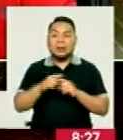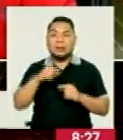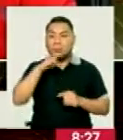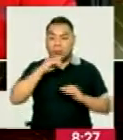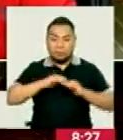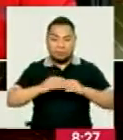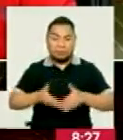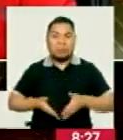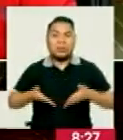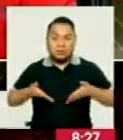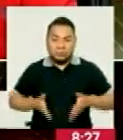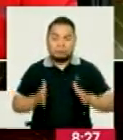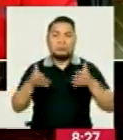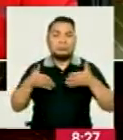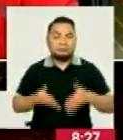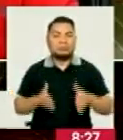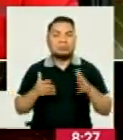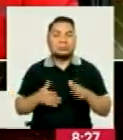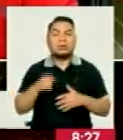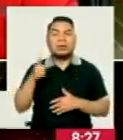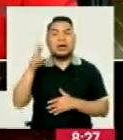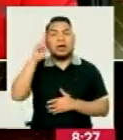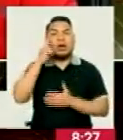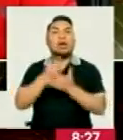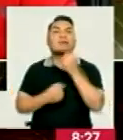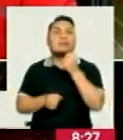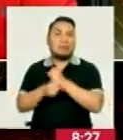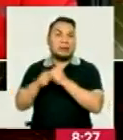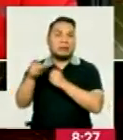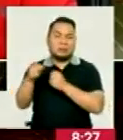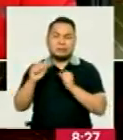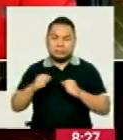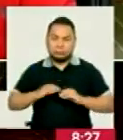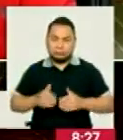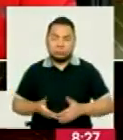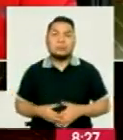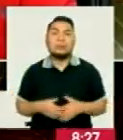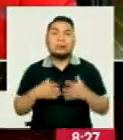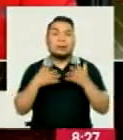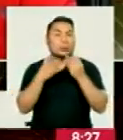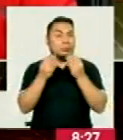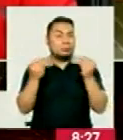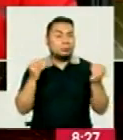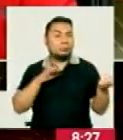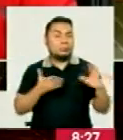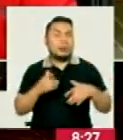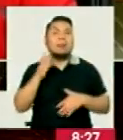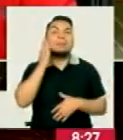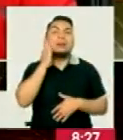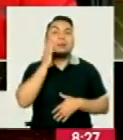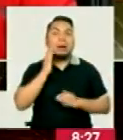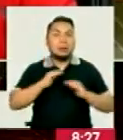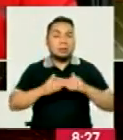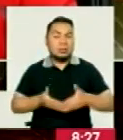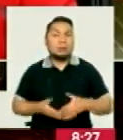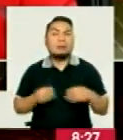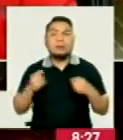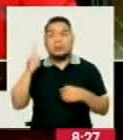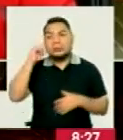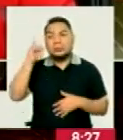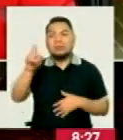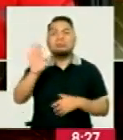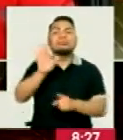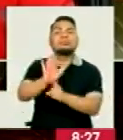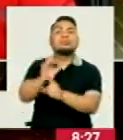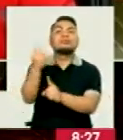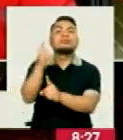la generación de confianza. Hay una gran cantidad de muertes de madres gestantes justamente porque son atendidas